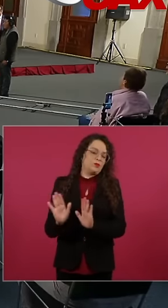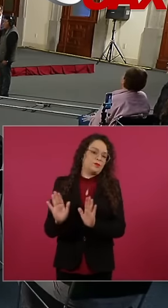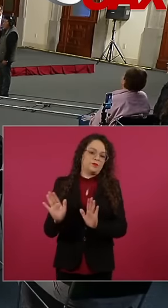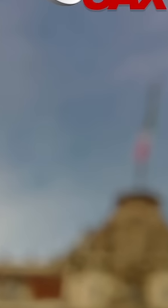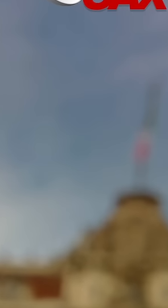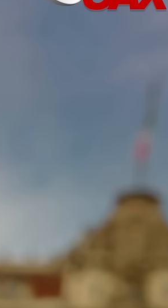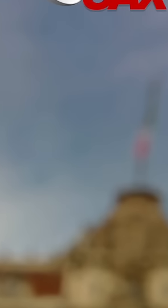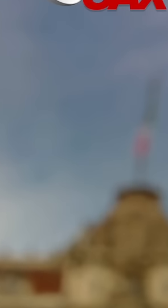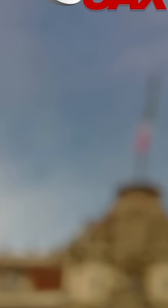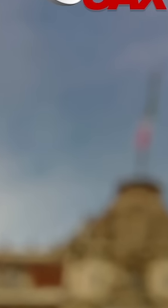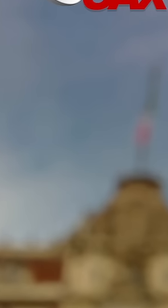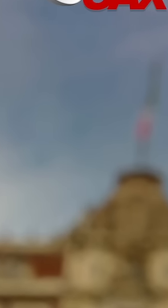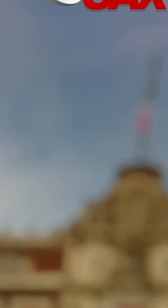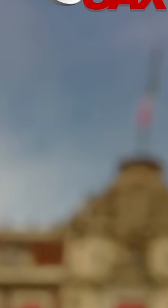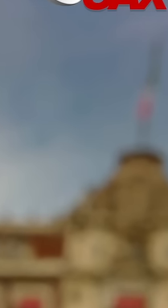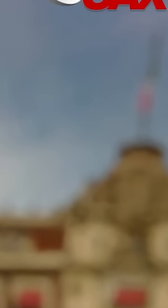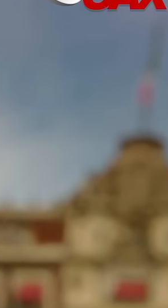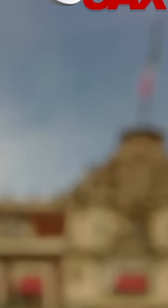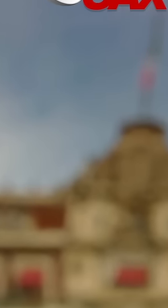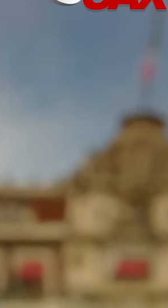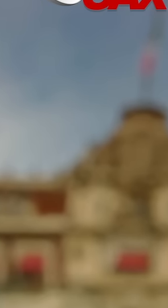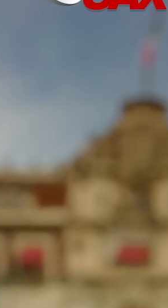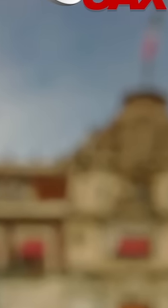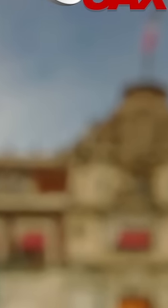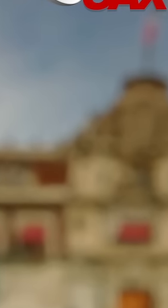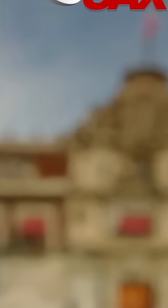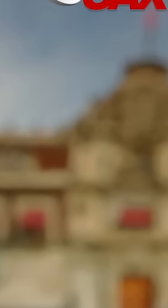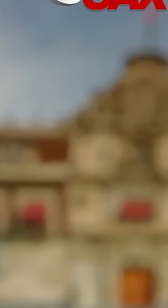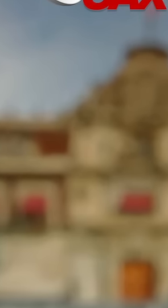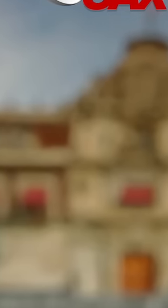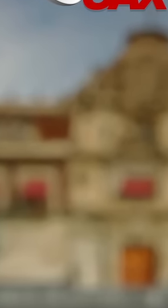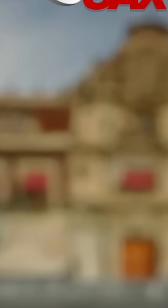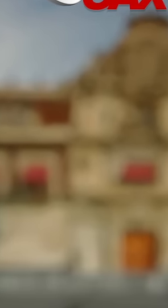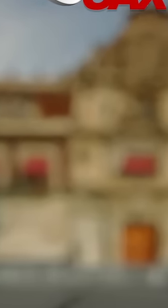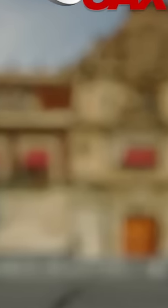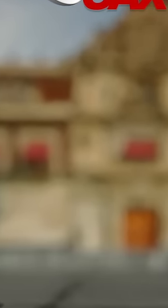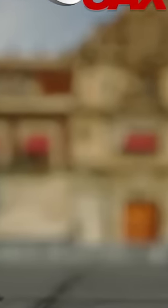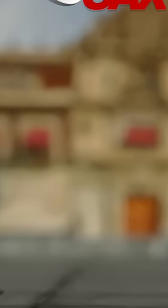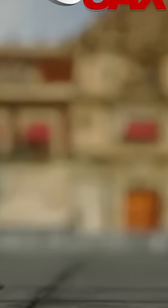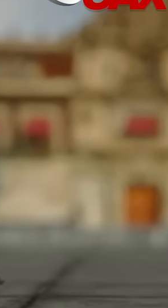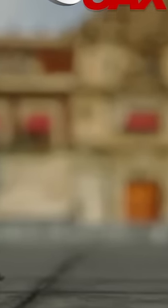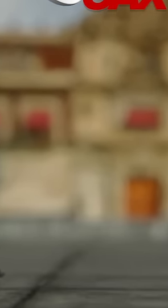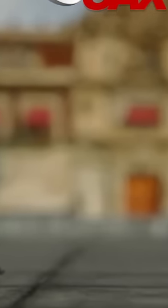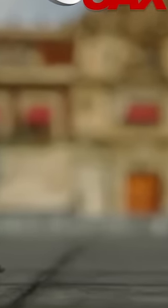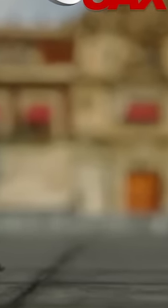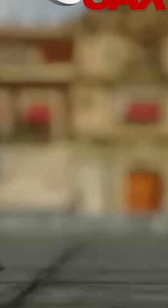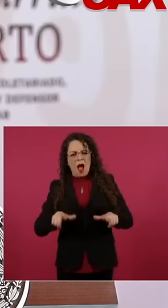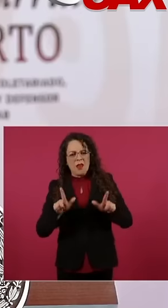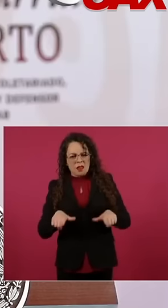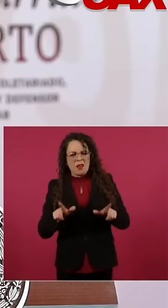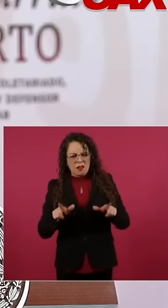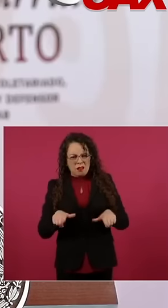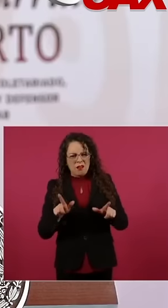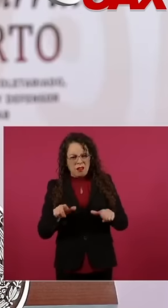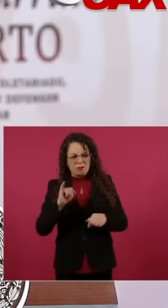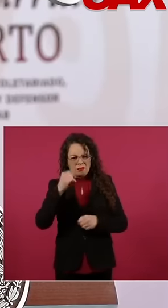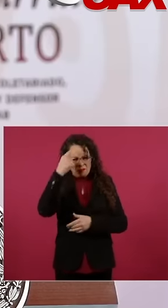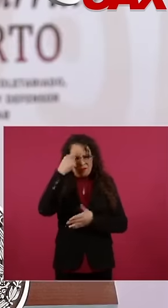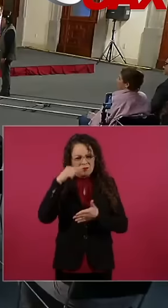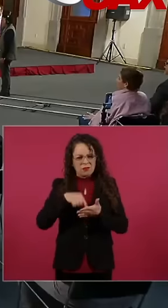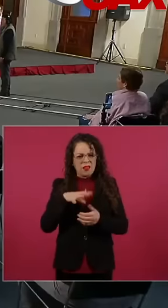no sabemos si ella quiere que se conozca. Pero sí tiene, creo, su página, ¿no? No, tiene su cuenta de Twitter